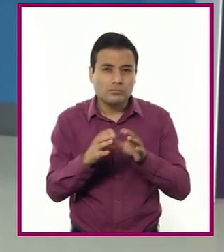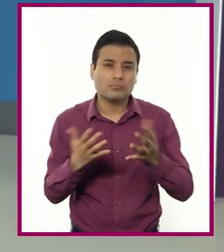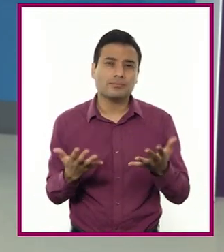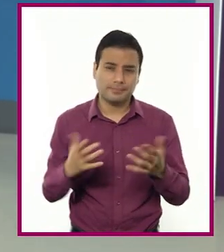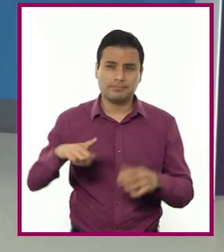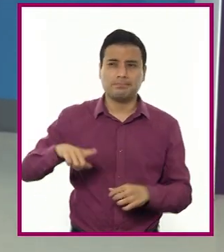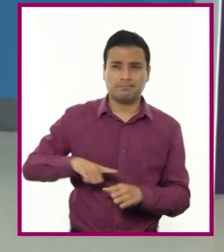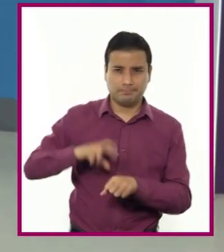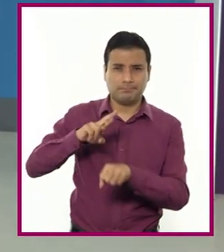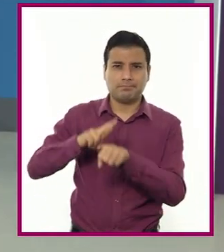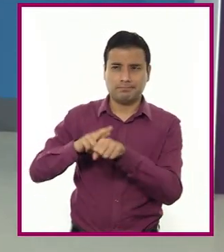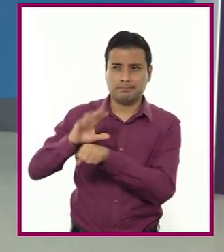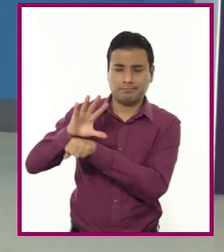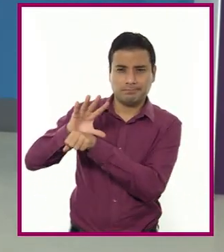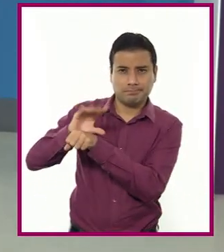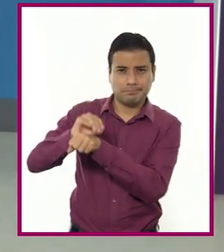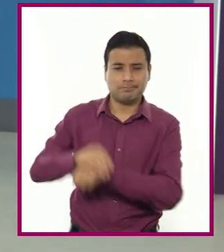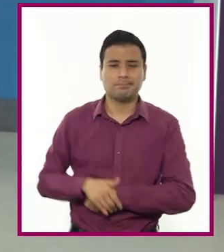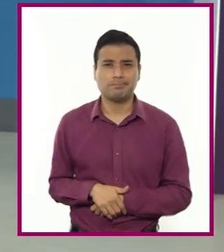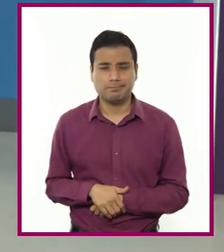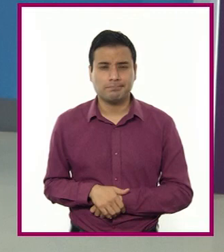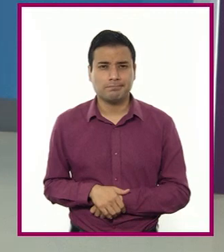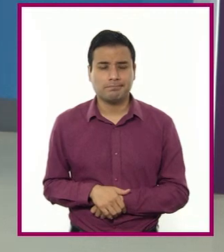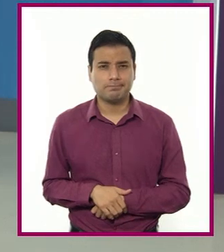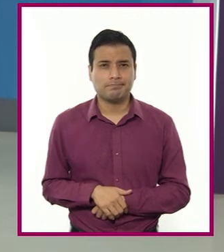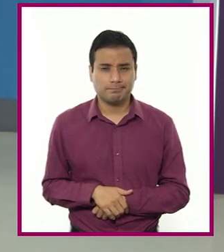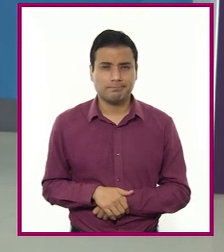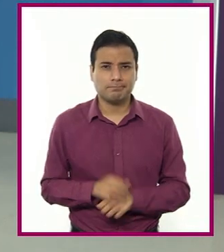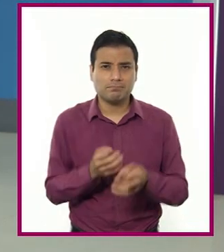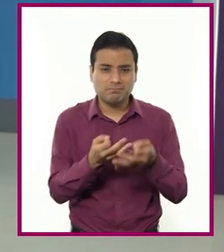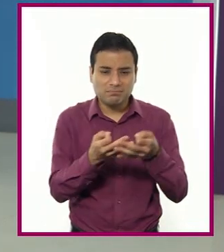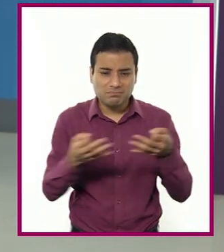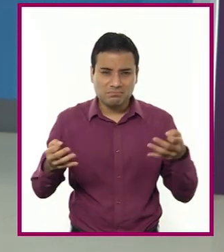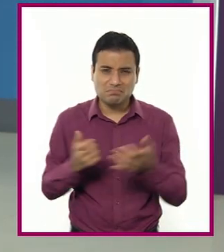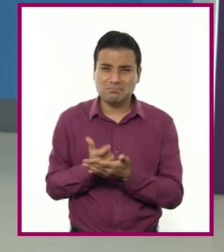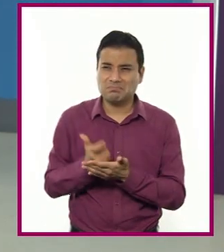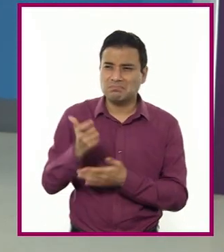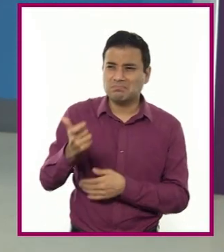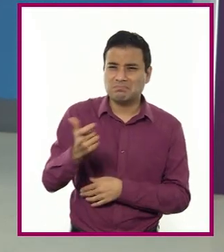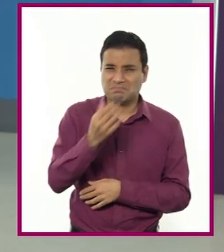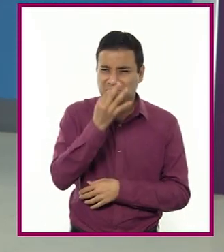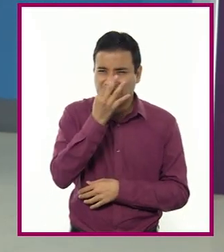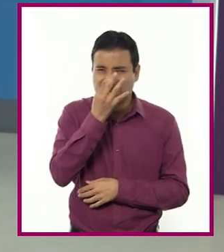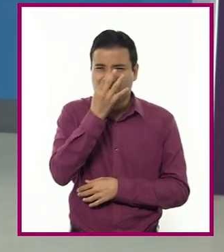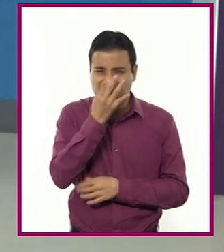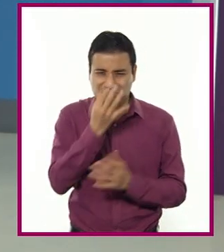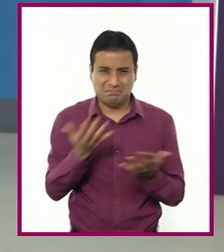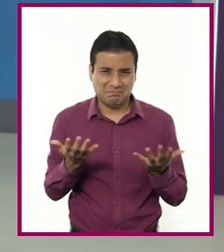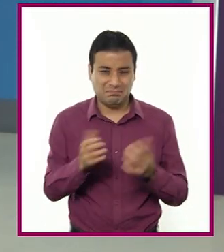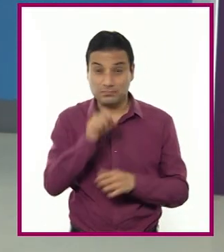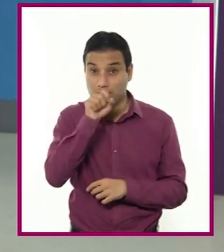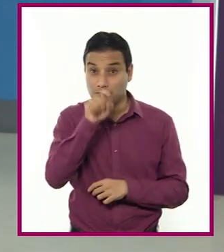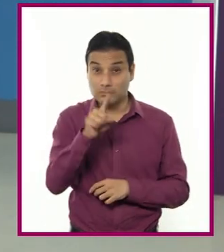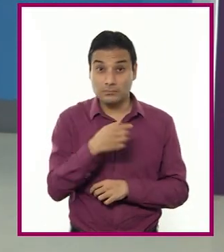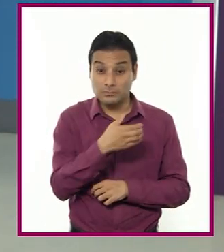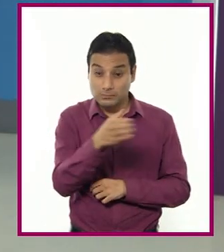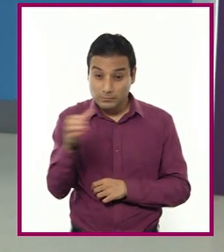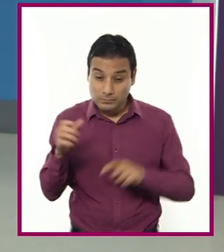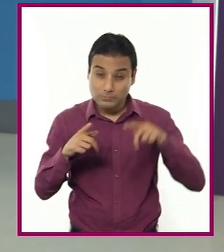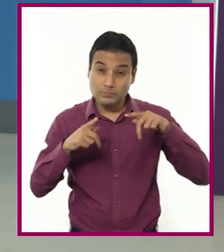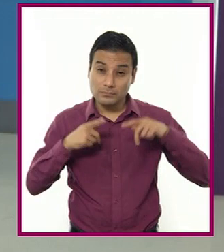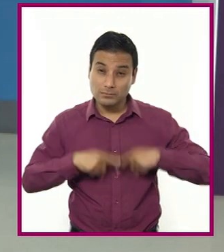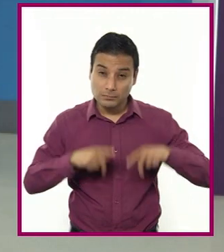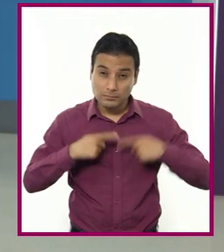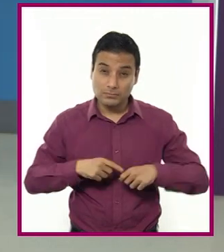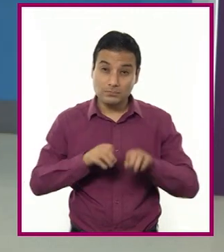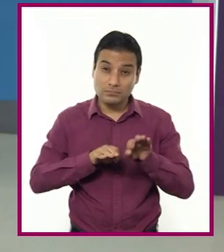de gobernantes. Regularmente, los costos que pagaban eran muy bajos, además de que los campesinos, después de